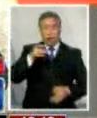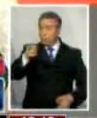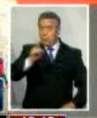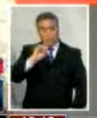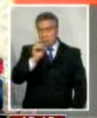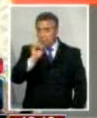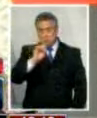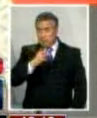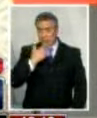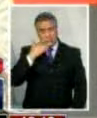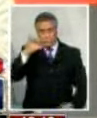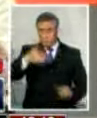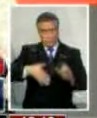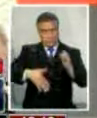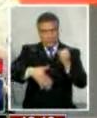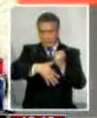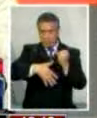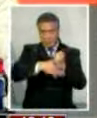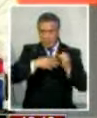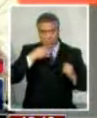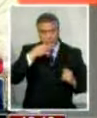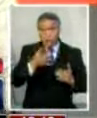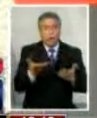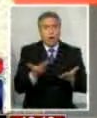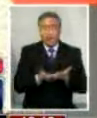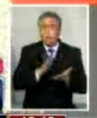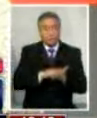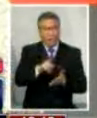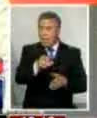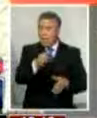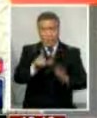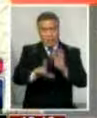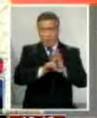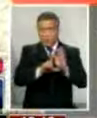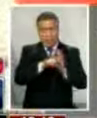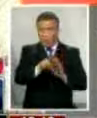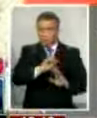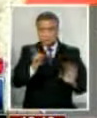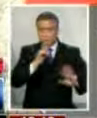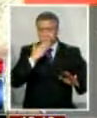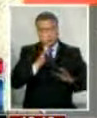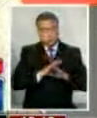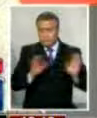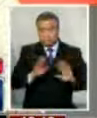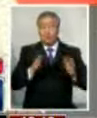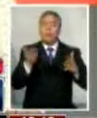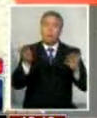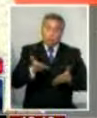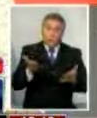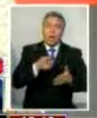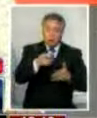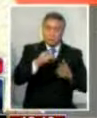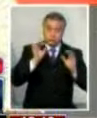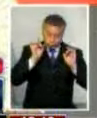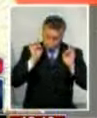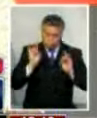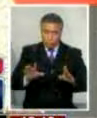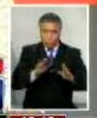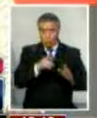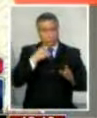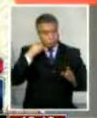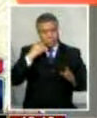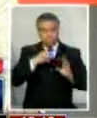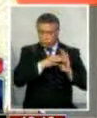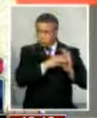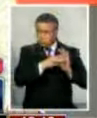pronunció sobre el estatus actual de la ley antiterrorista, porque los hechos ocurrieron como escuchamos